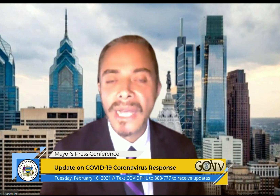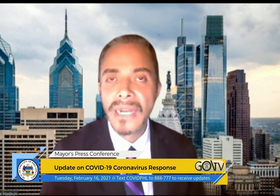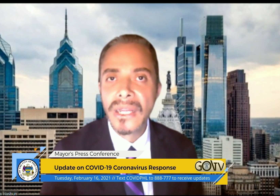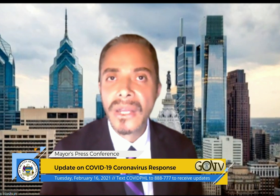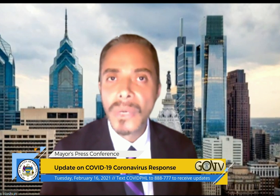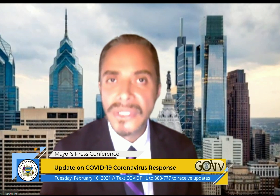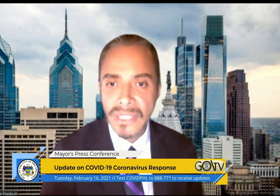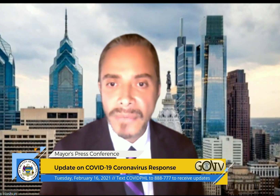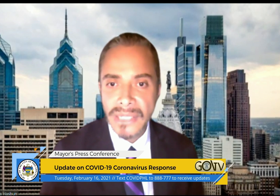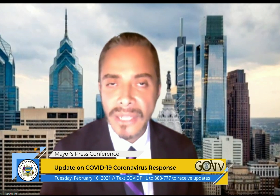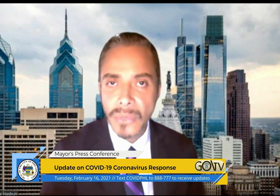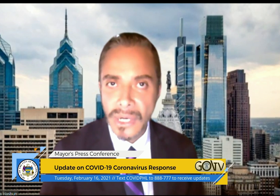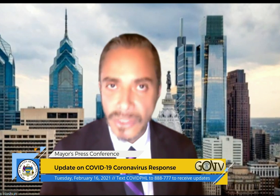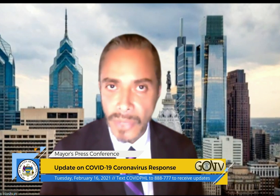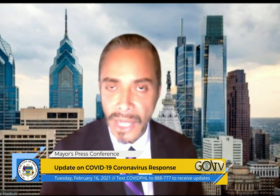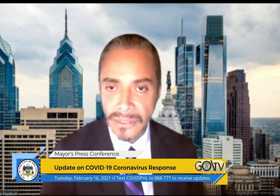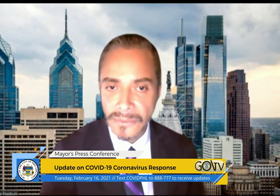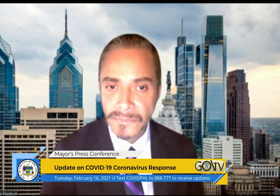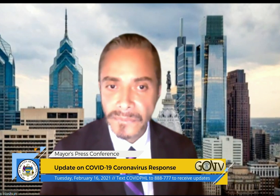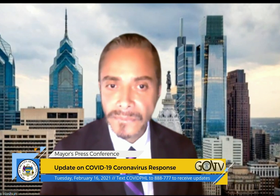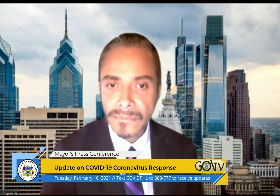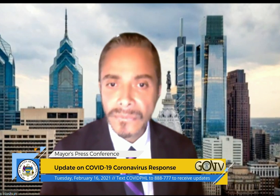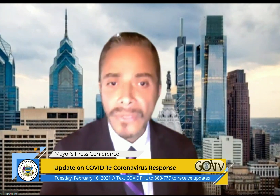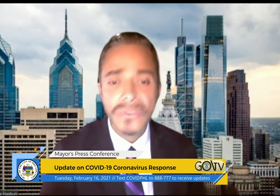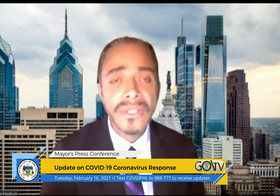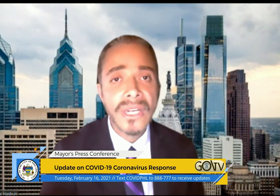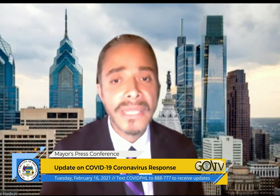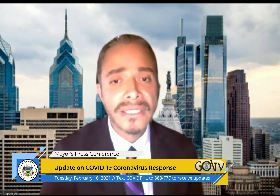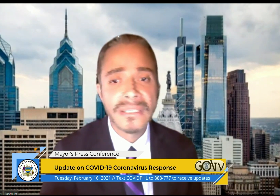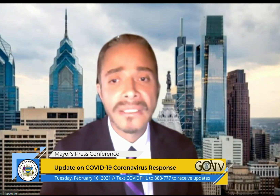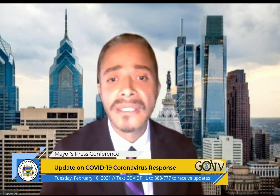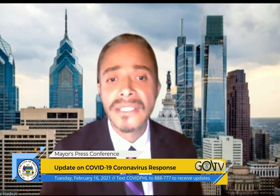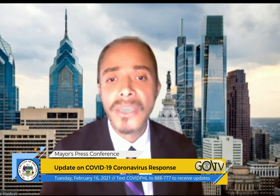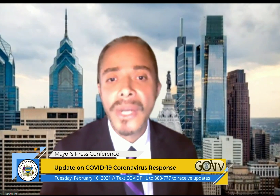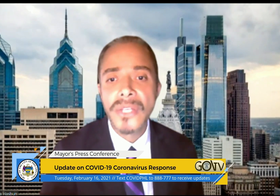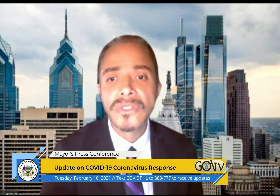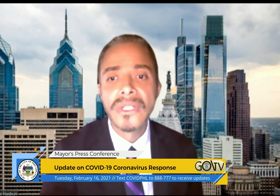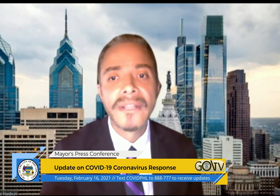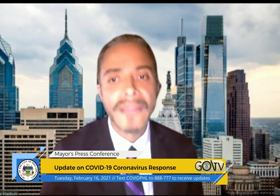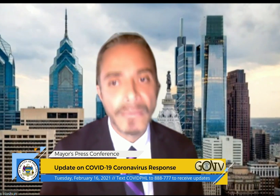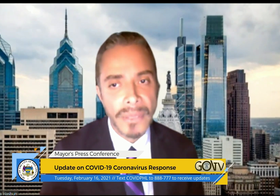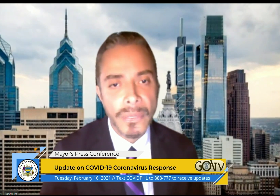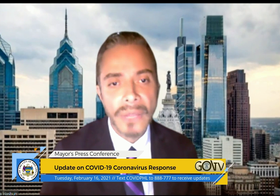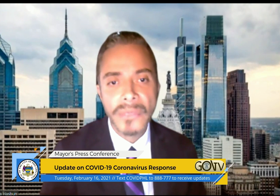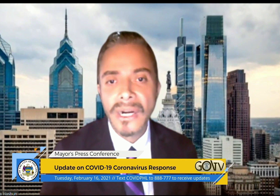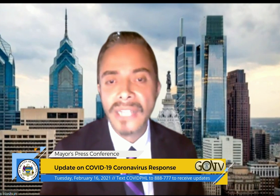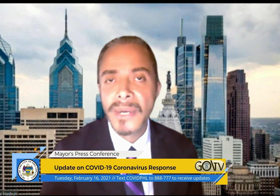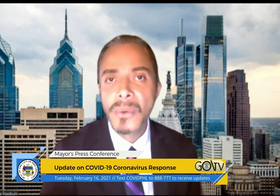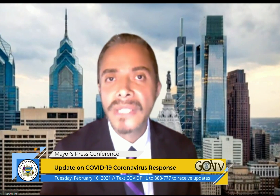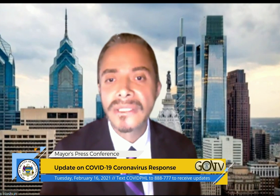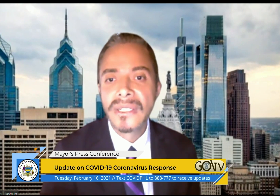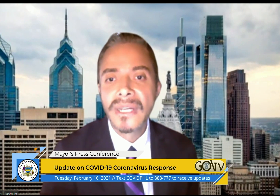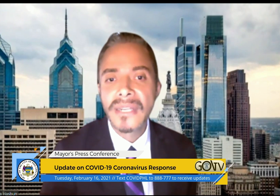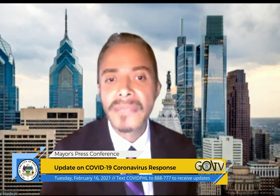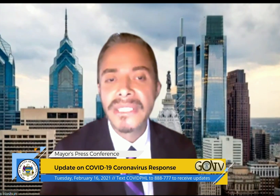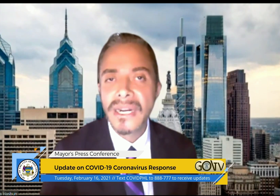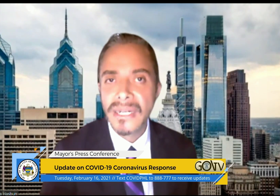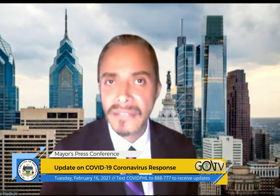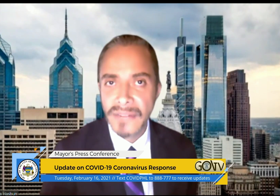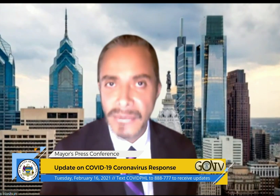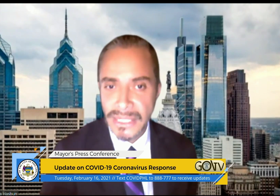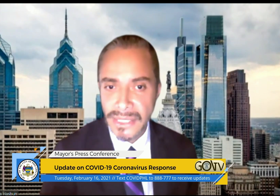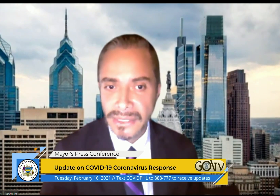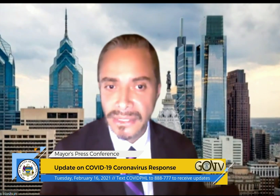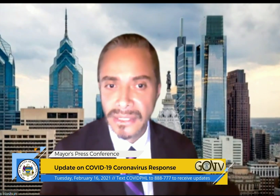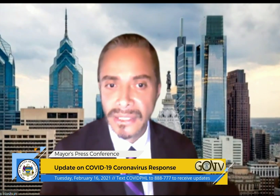su hospital o al sistema de salud de la ciudad. Si tiene más de 75 años, también puede obtener las vacunas a través de la